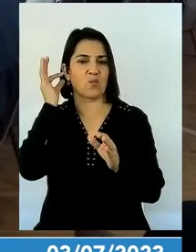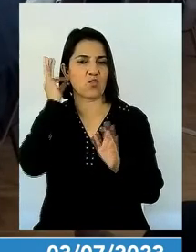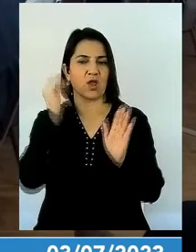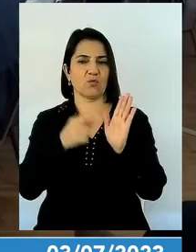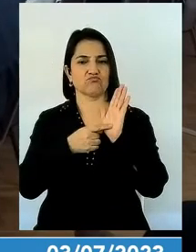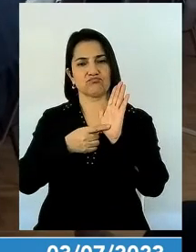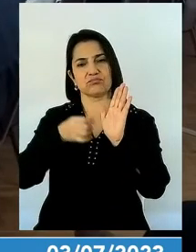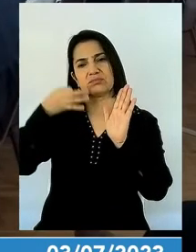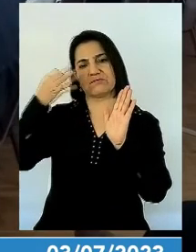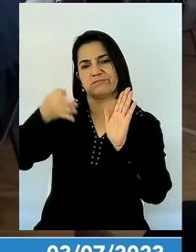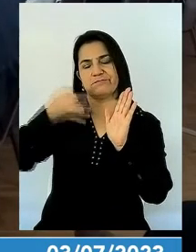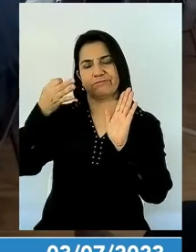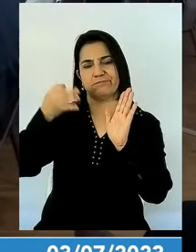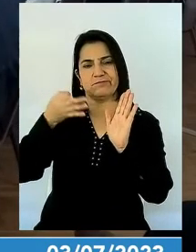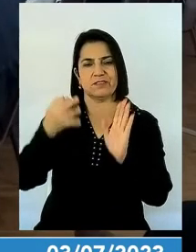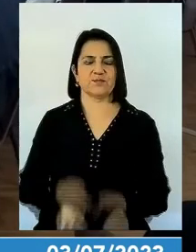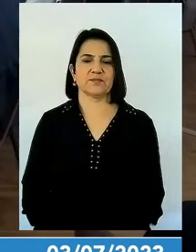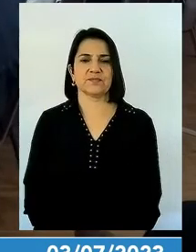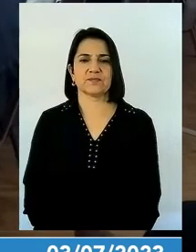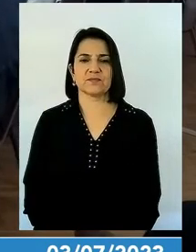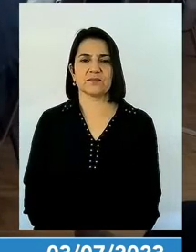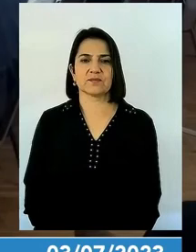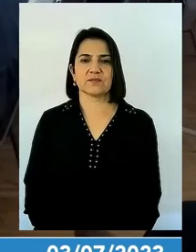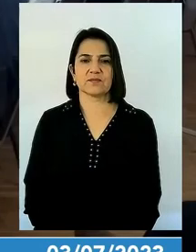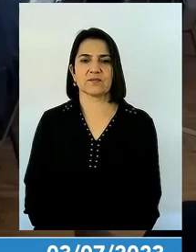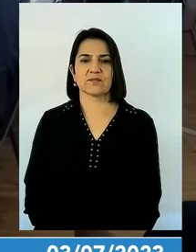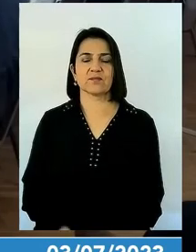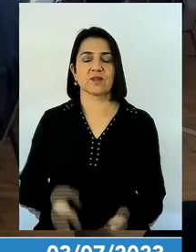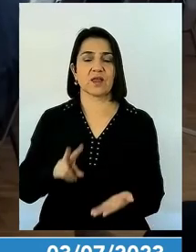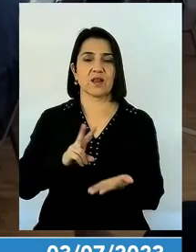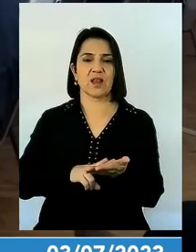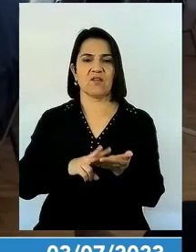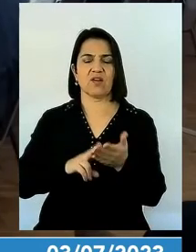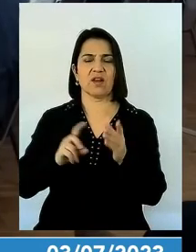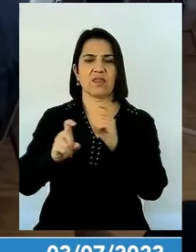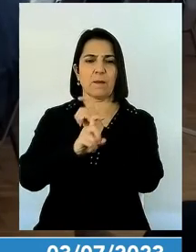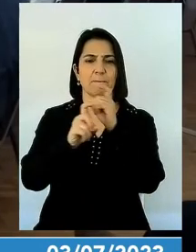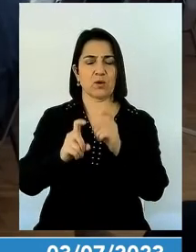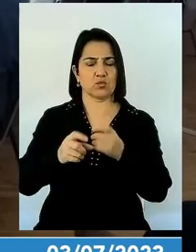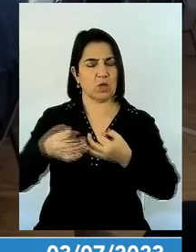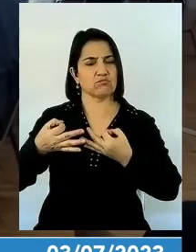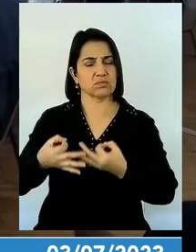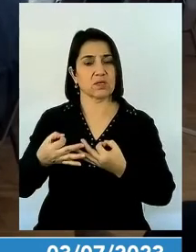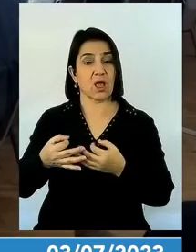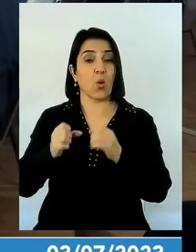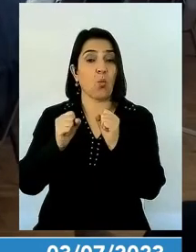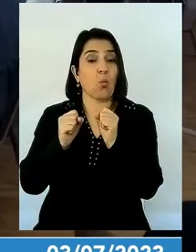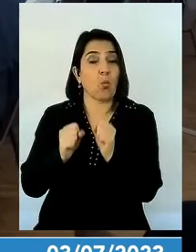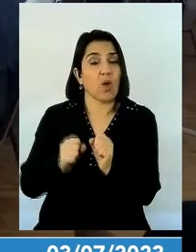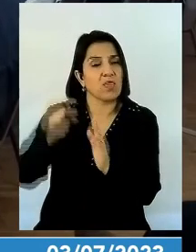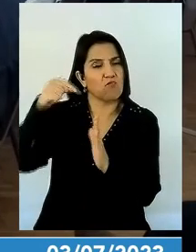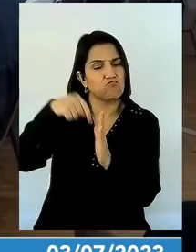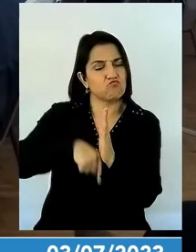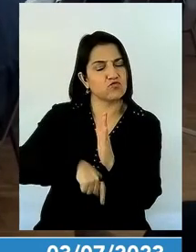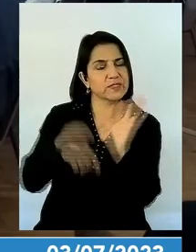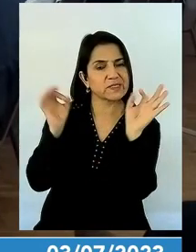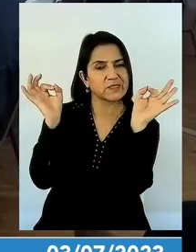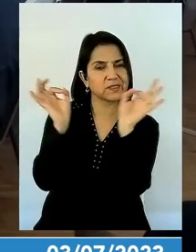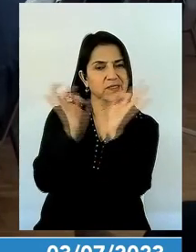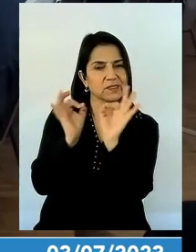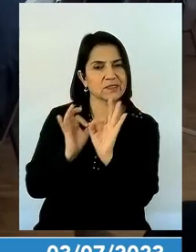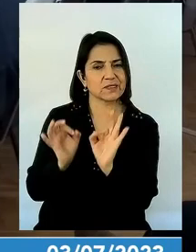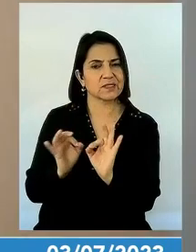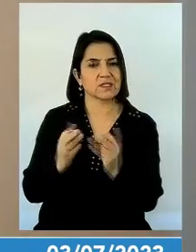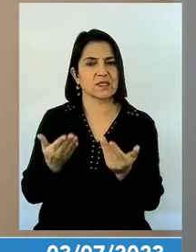hacer. Y la verdad, una pregunta bien, bien concreta, a ver si puede ahondar en la